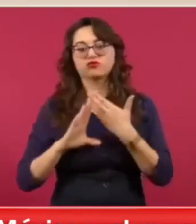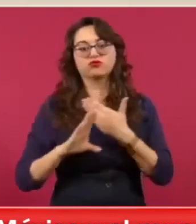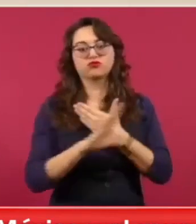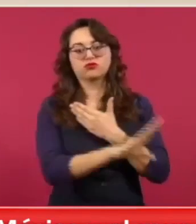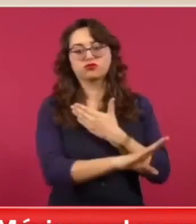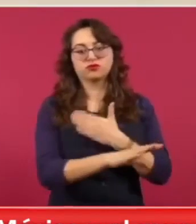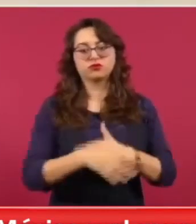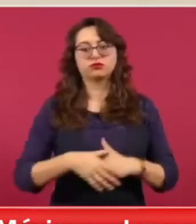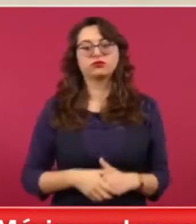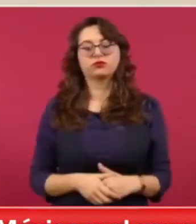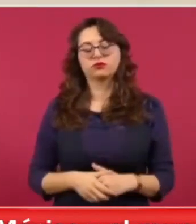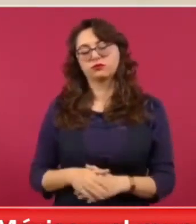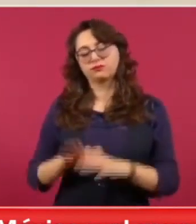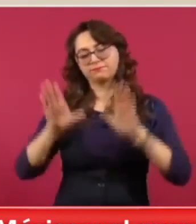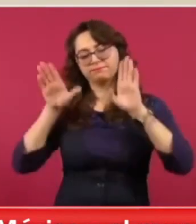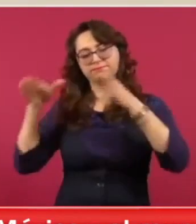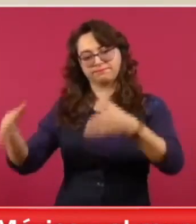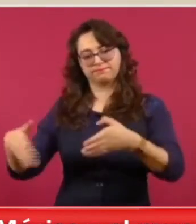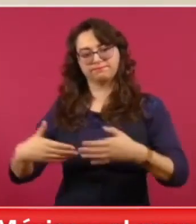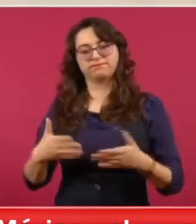dirigido básicamente a los jóvenes